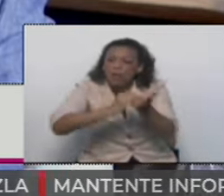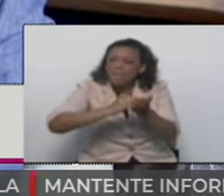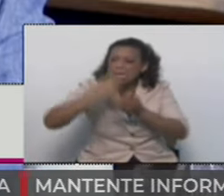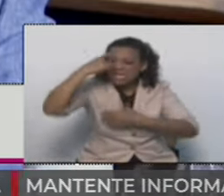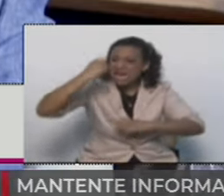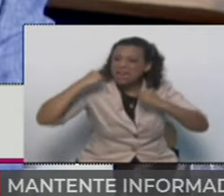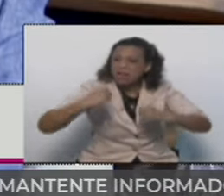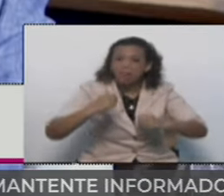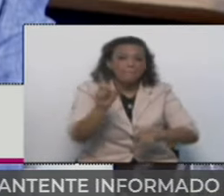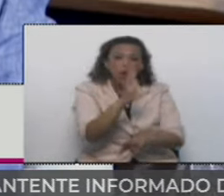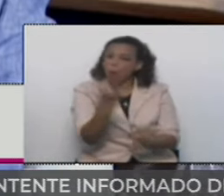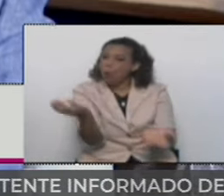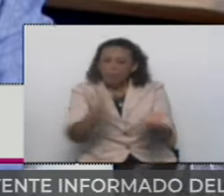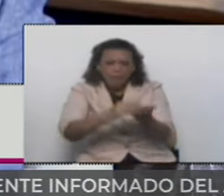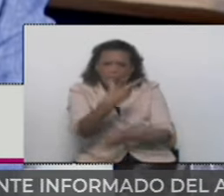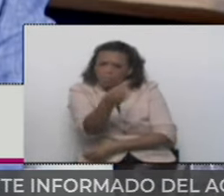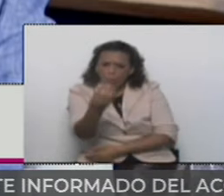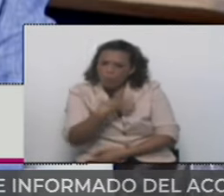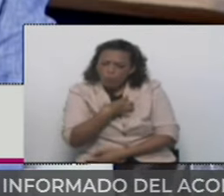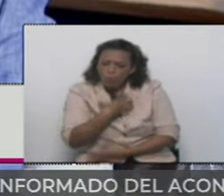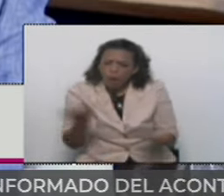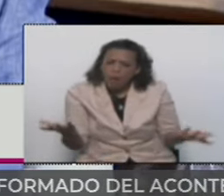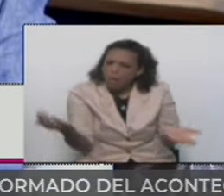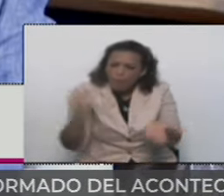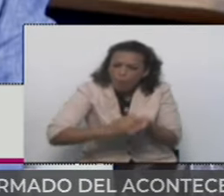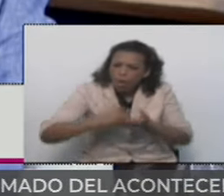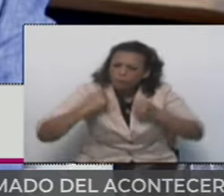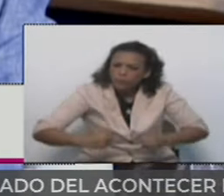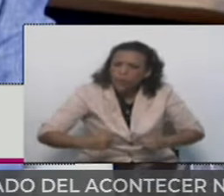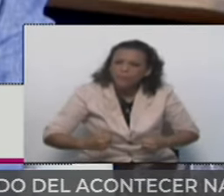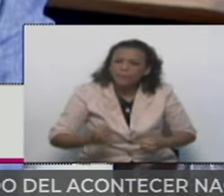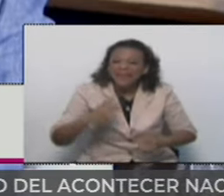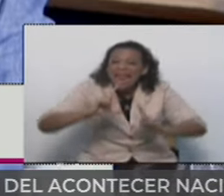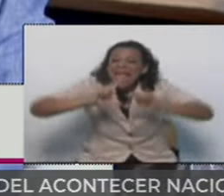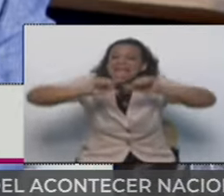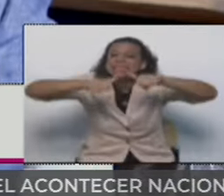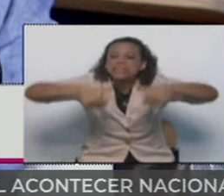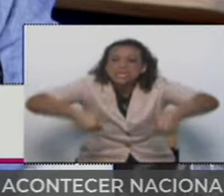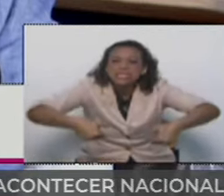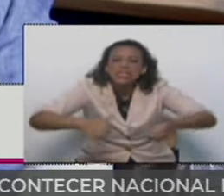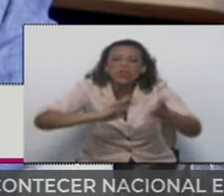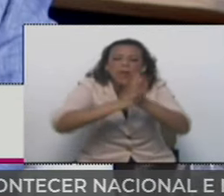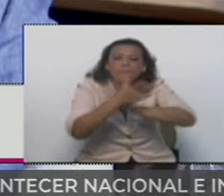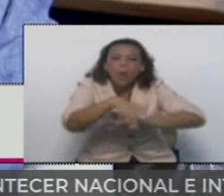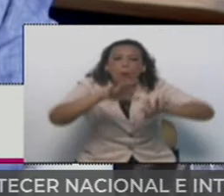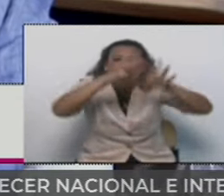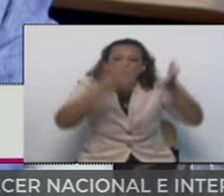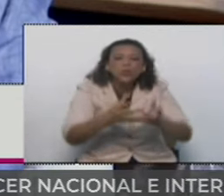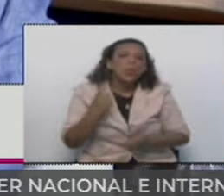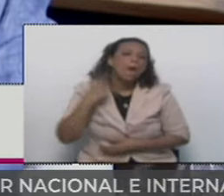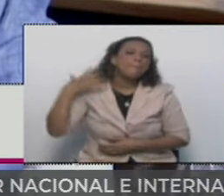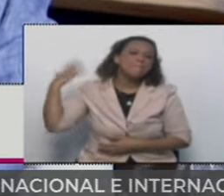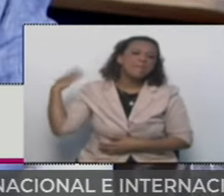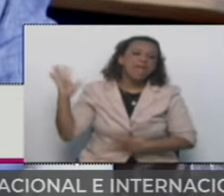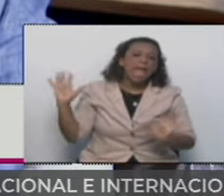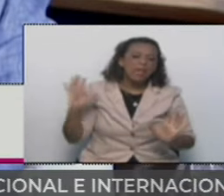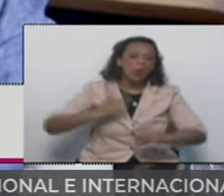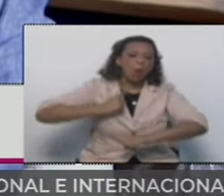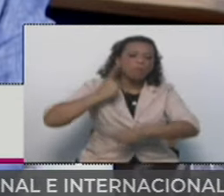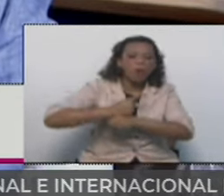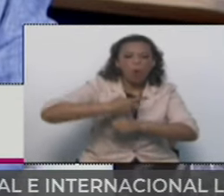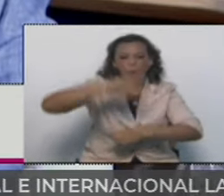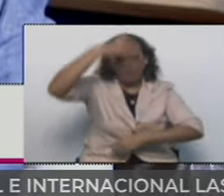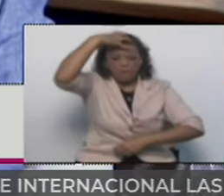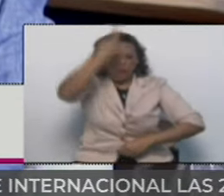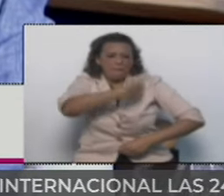Pero no, no volverán. Ten la seguridad. Es el inicio del fin de este mundo, del mundo de la dominación colonial,